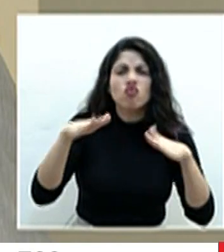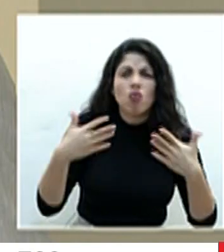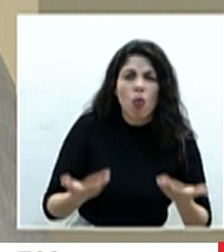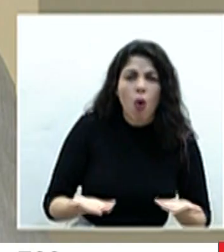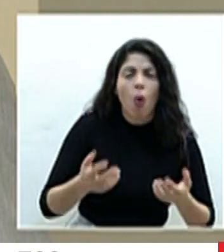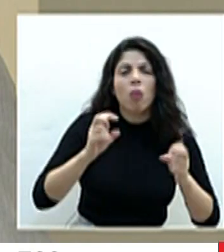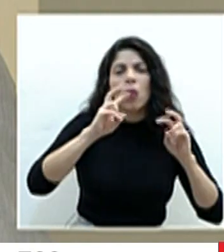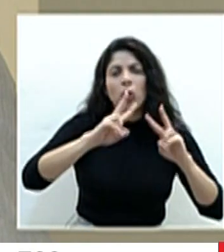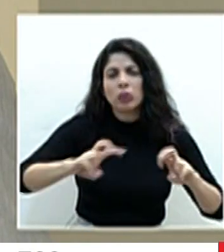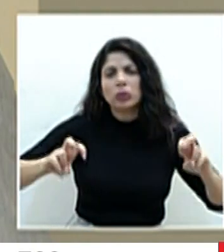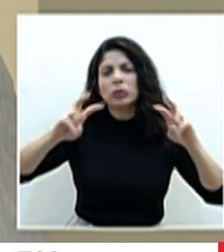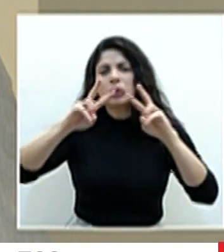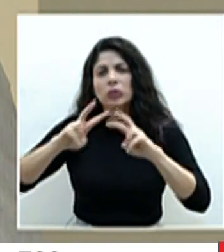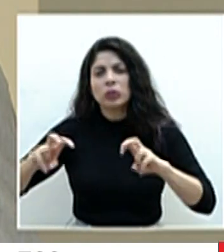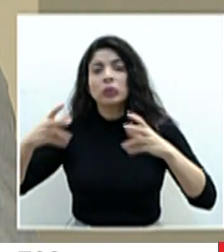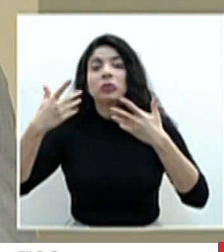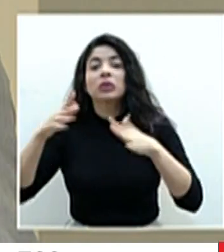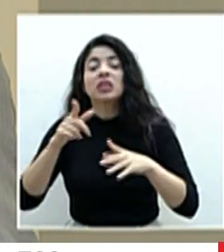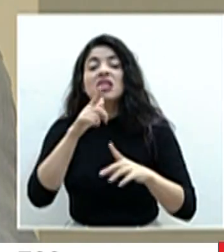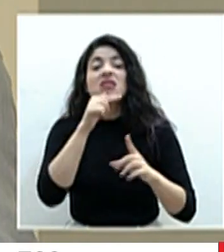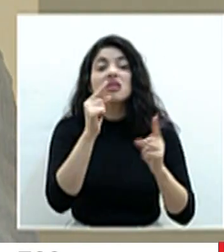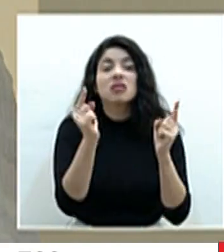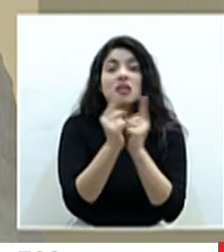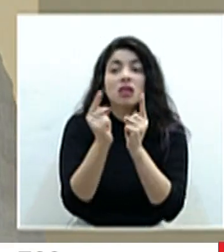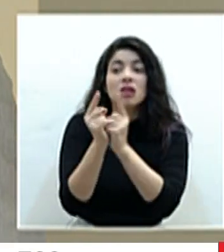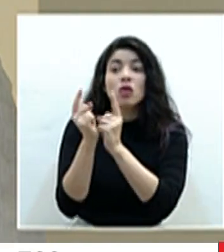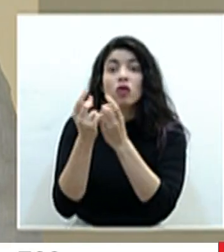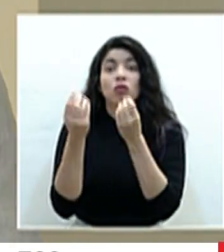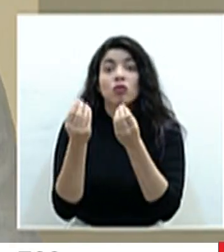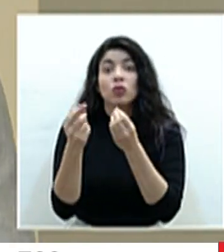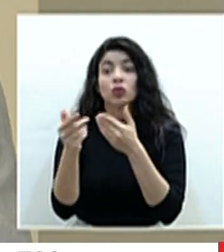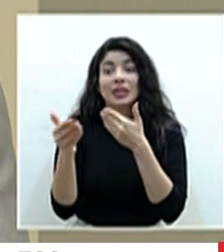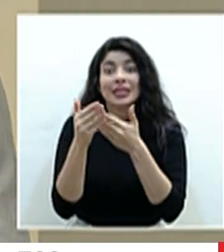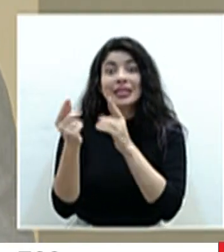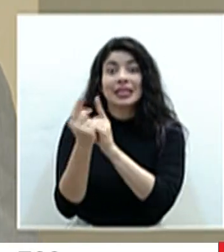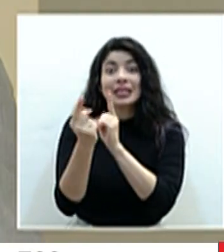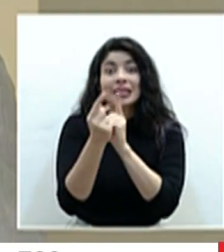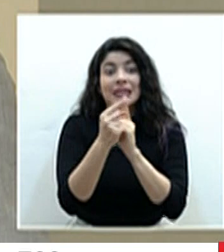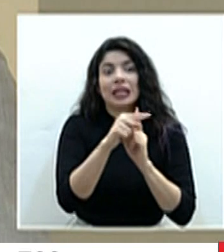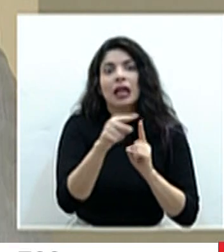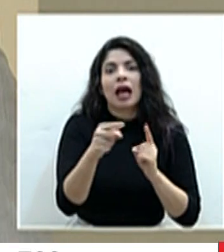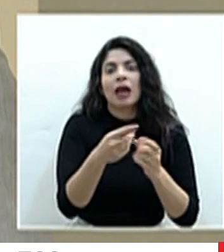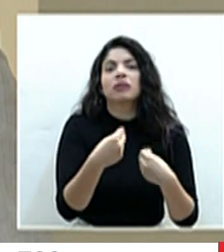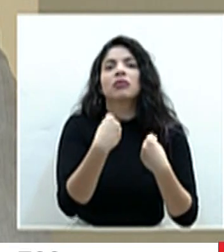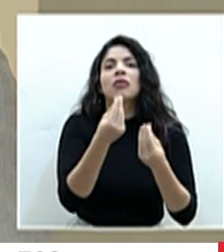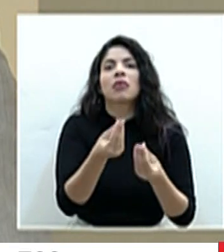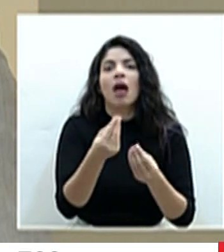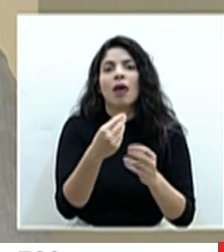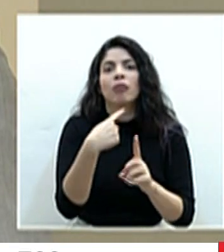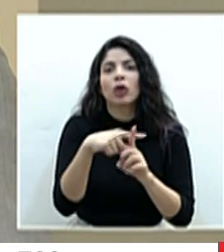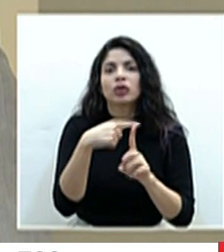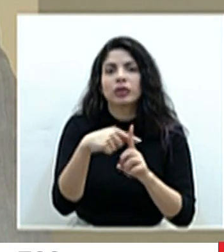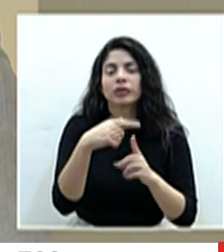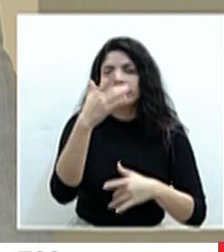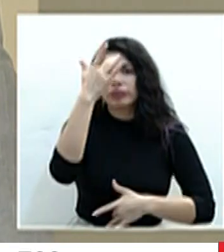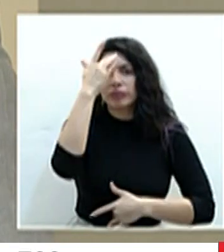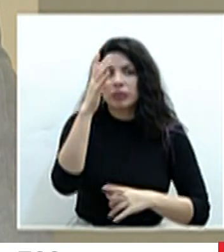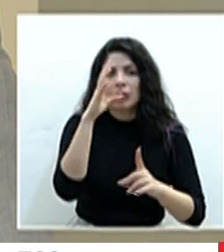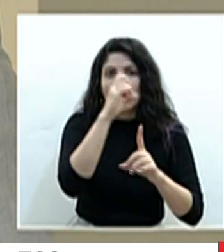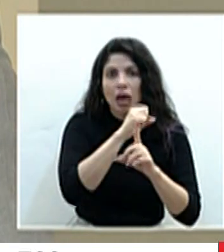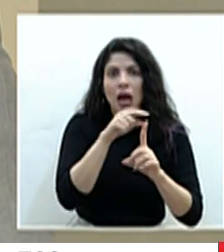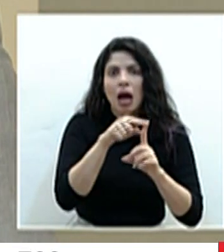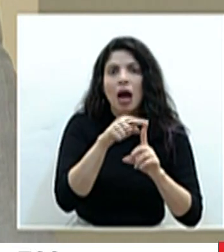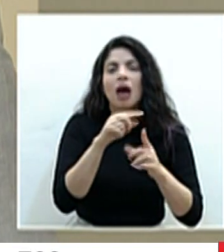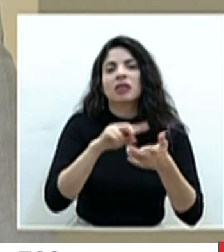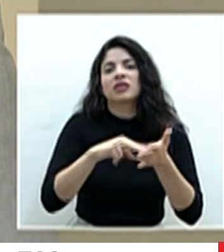han detectado los contactos cercanos, que al final pues muchos de esos contactos cercanos son los que al final manifiestan la positividad y se denominan